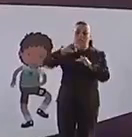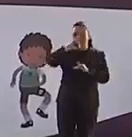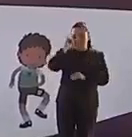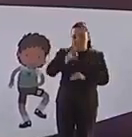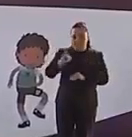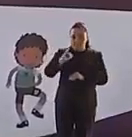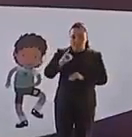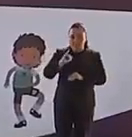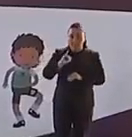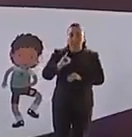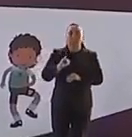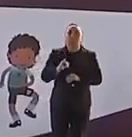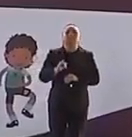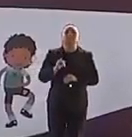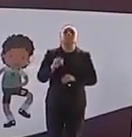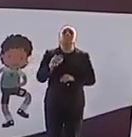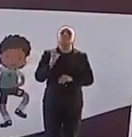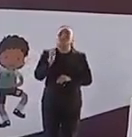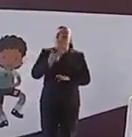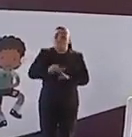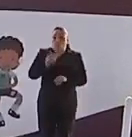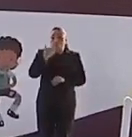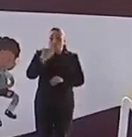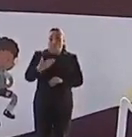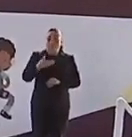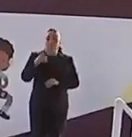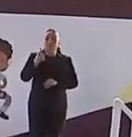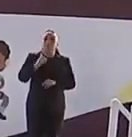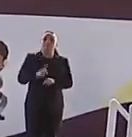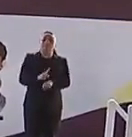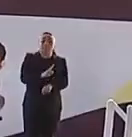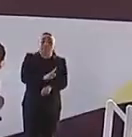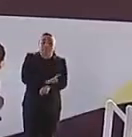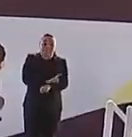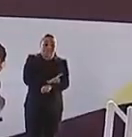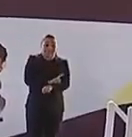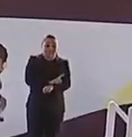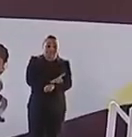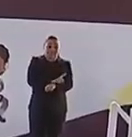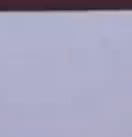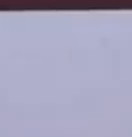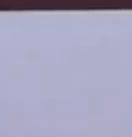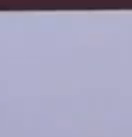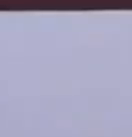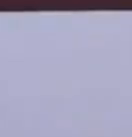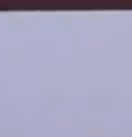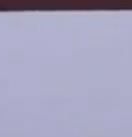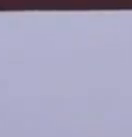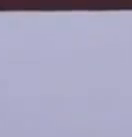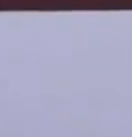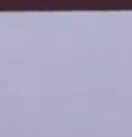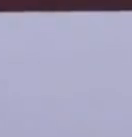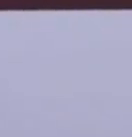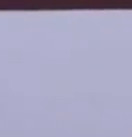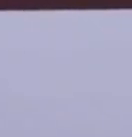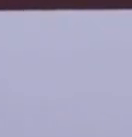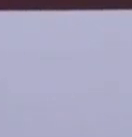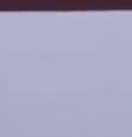muy bien desde qué como aquí se dijo triunfo